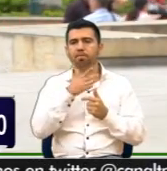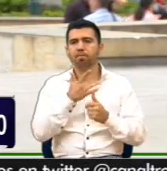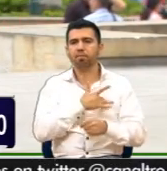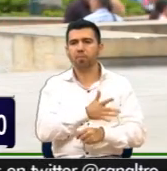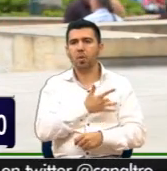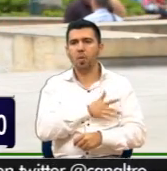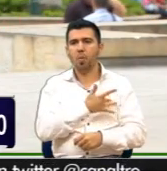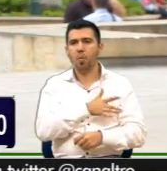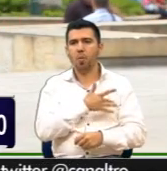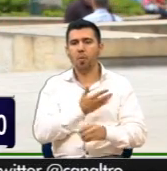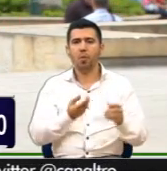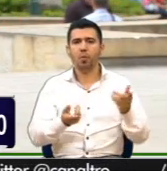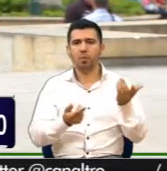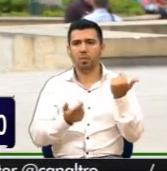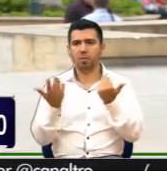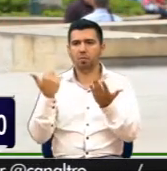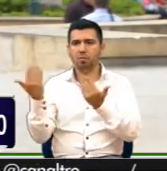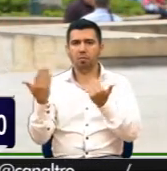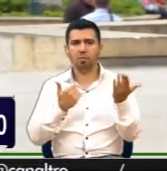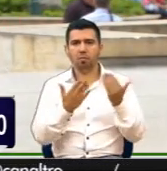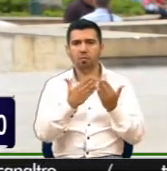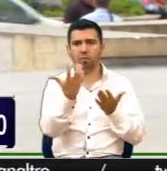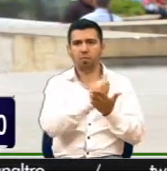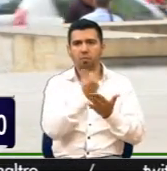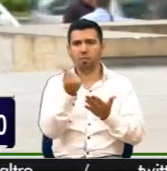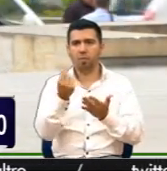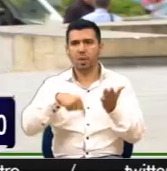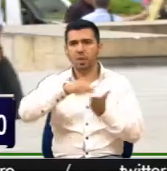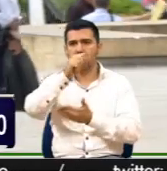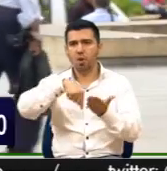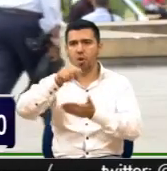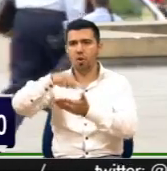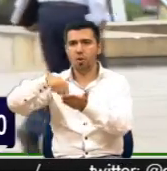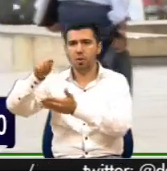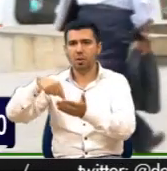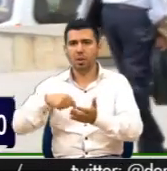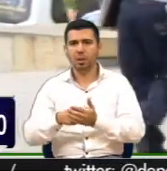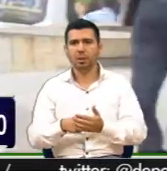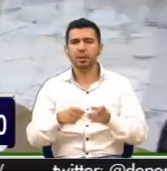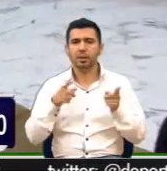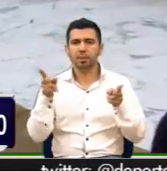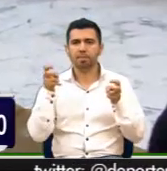donaciones que exigiría el mandatario local a los contratistas.